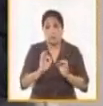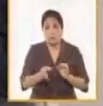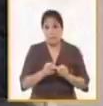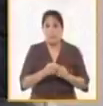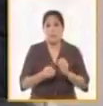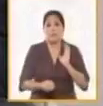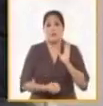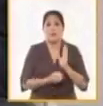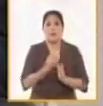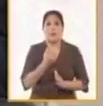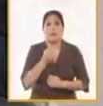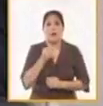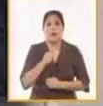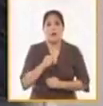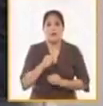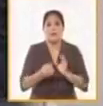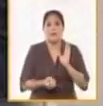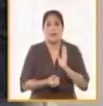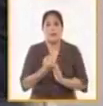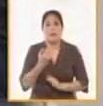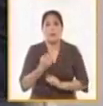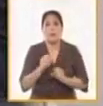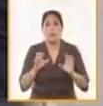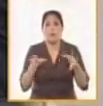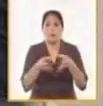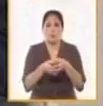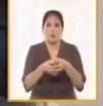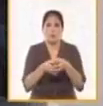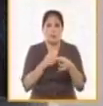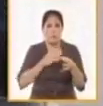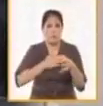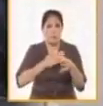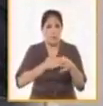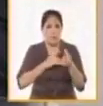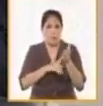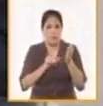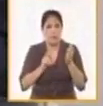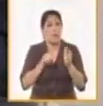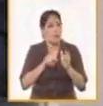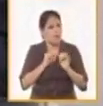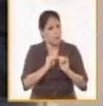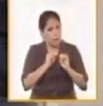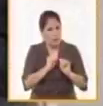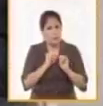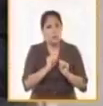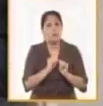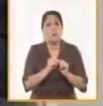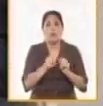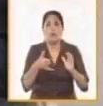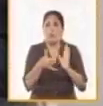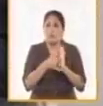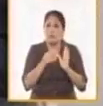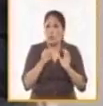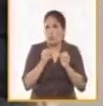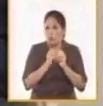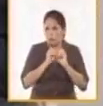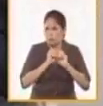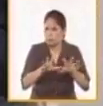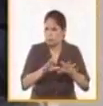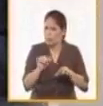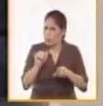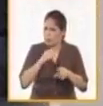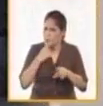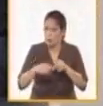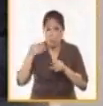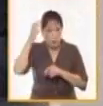creó una red propia del partido donde se van comunicando. El gobierno también creó